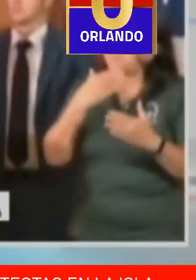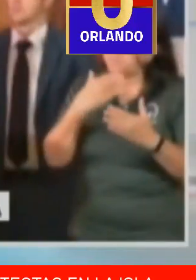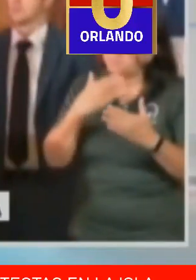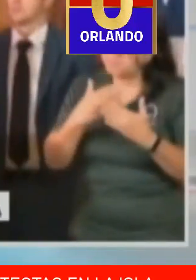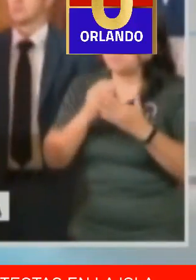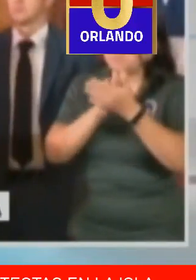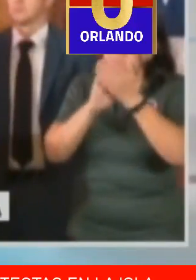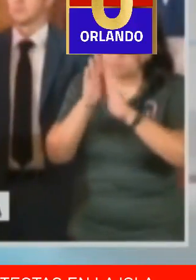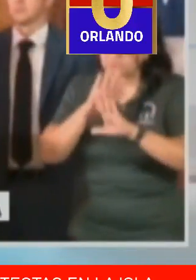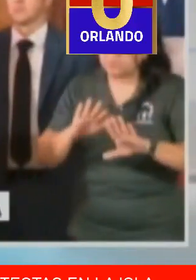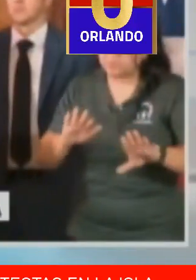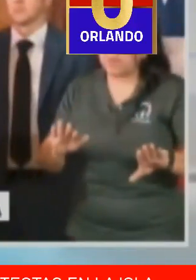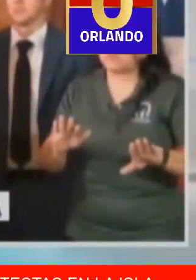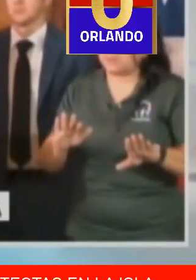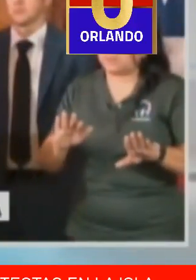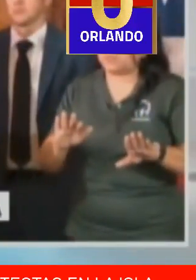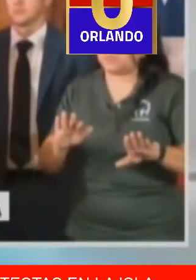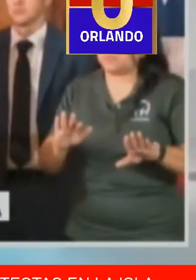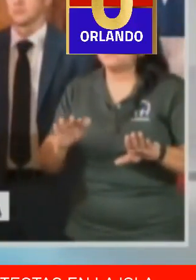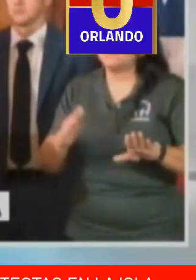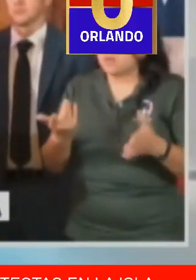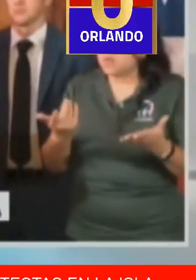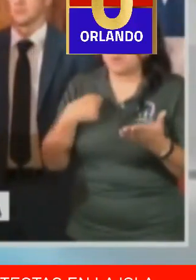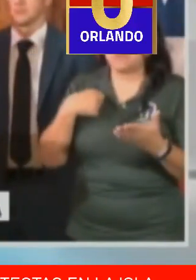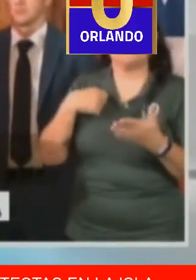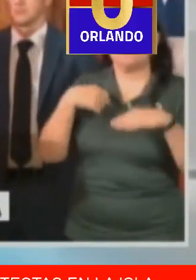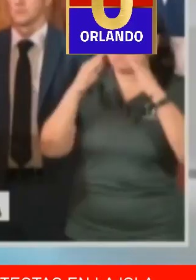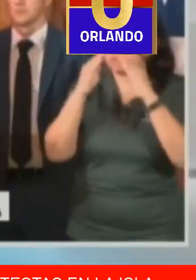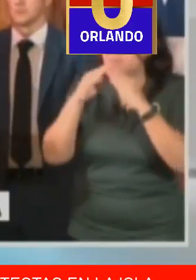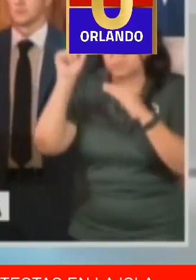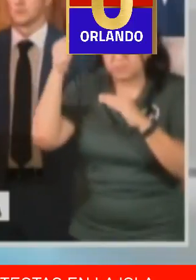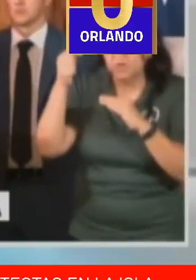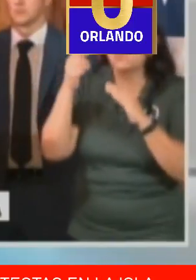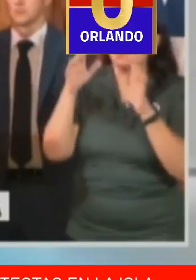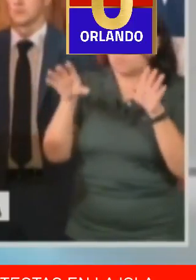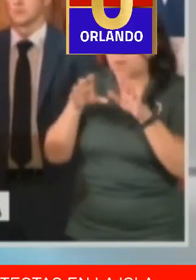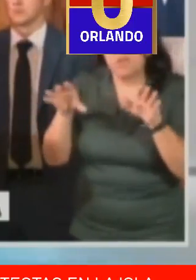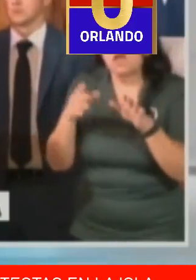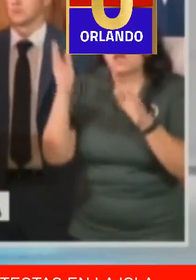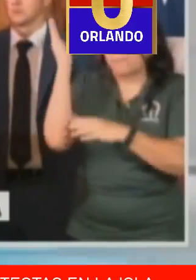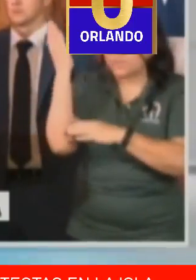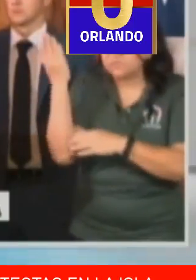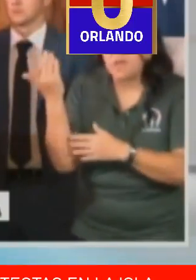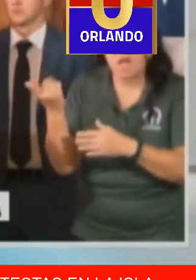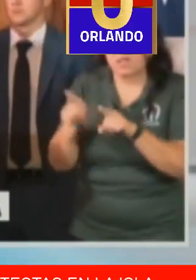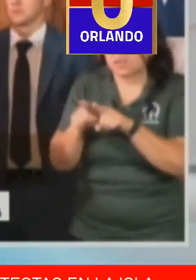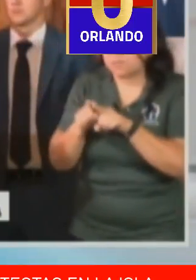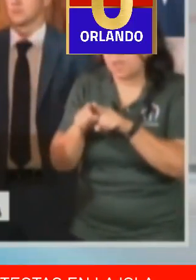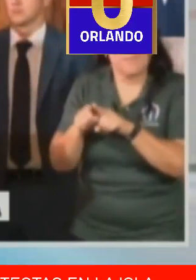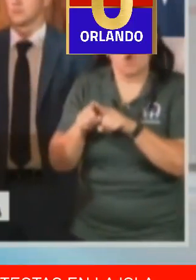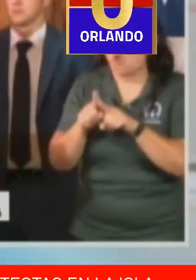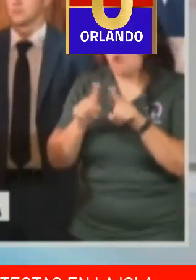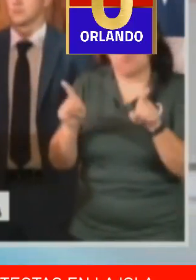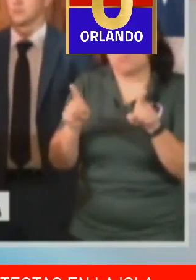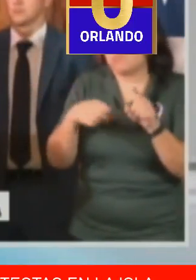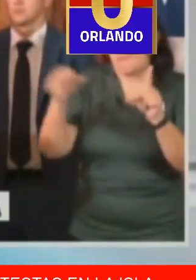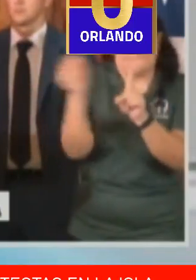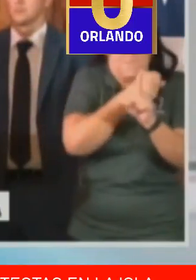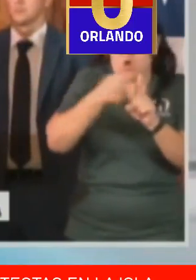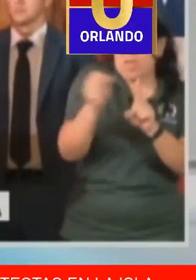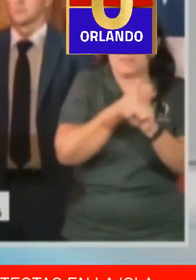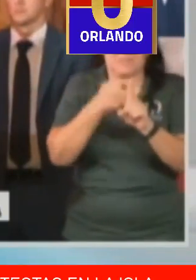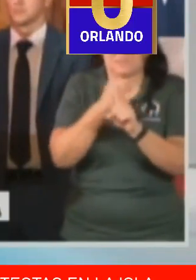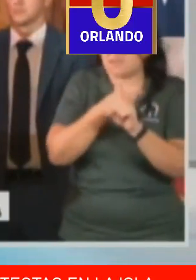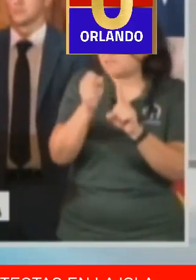expresar, que la fortaleza de su mensaje sea lo que dicte y que no los actos de violencia, ¿verdad?, que lamentablemente hemos visto, esto